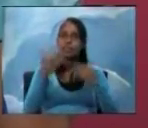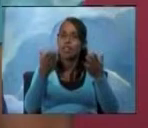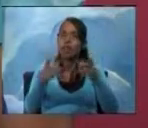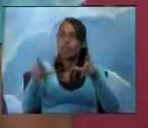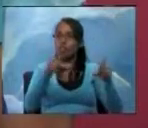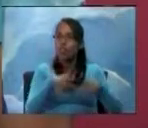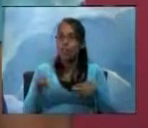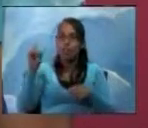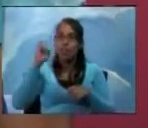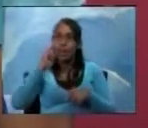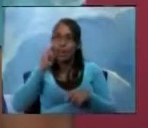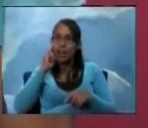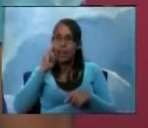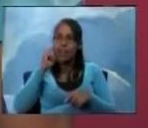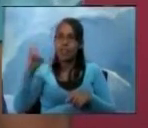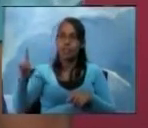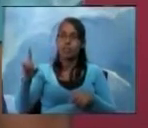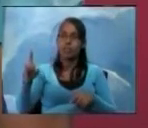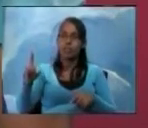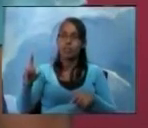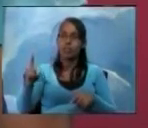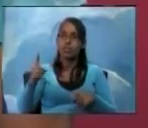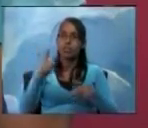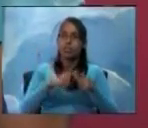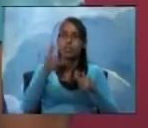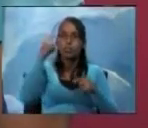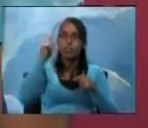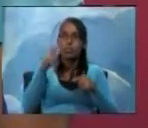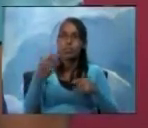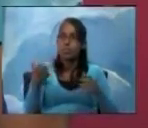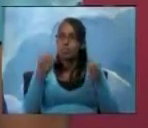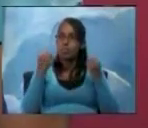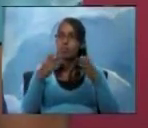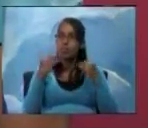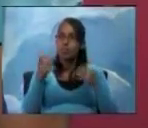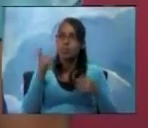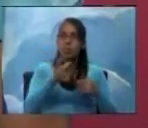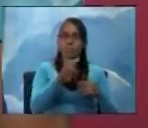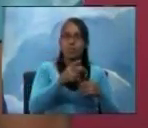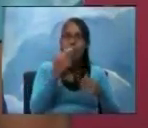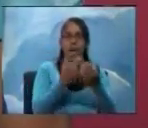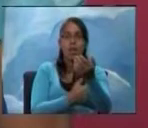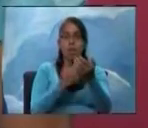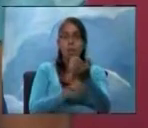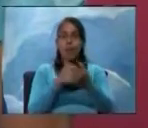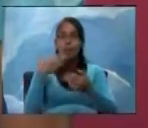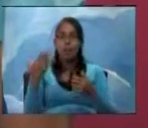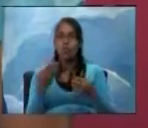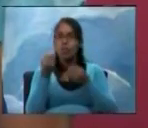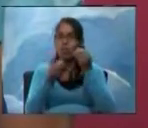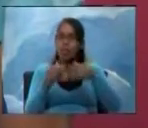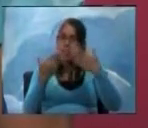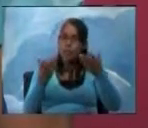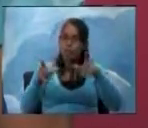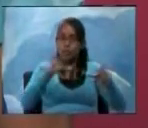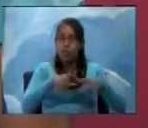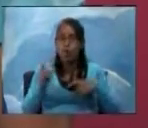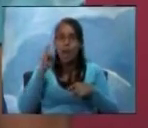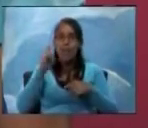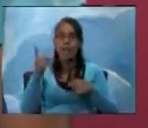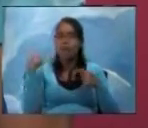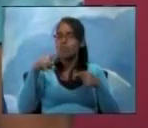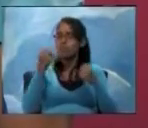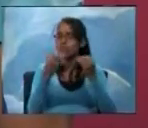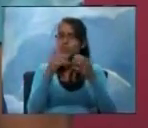lugar al diablo. Dándole lugar al diablo. Y por eso es que hay muchas personas, hermano, que como le dan lugar al diablo, hay